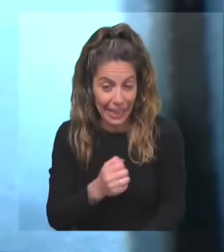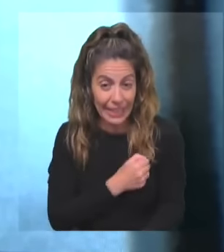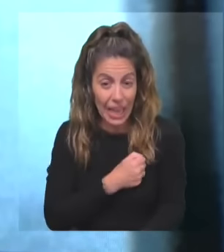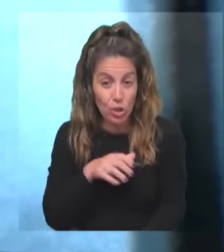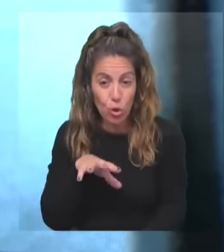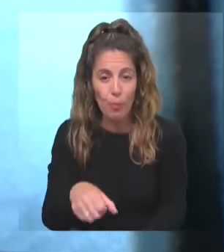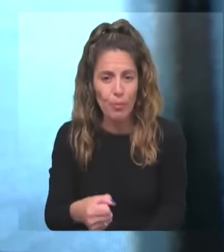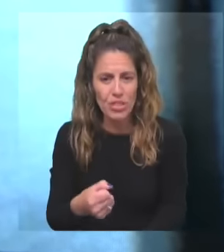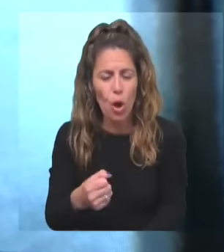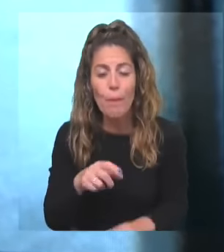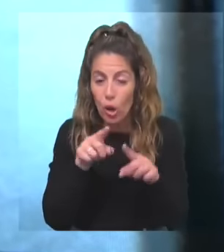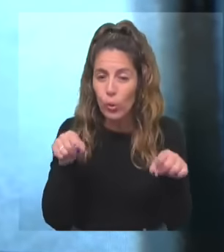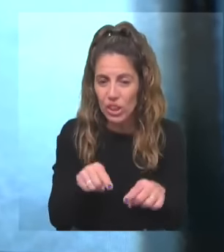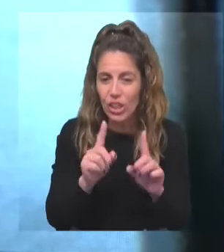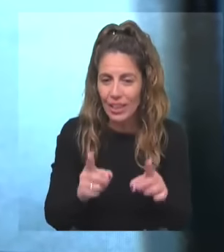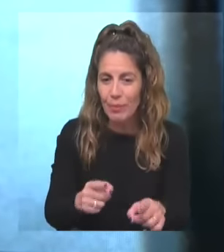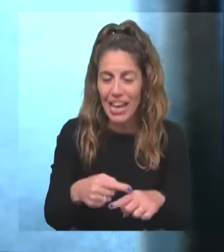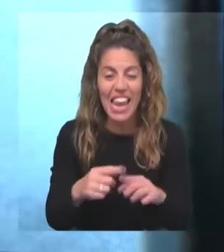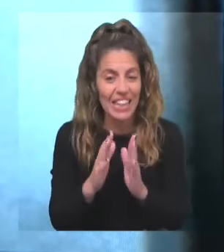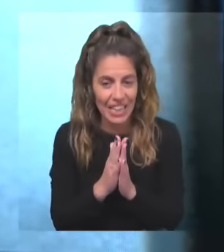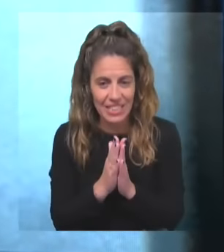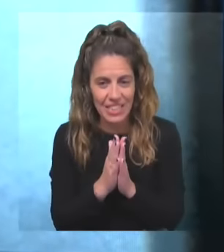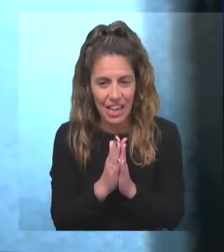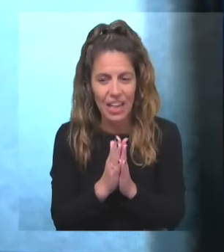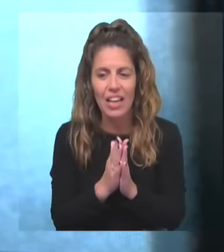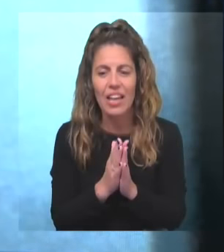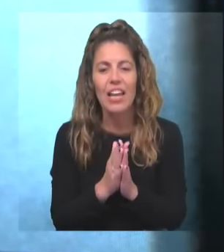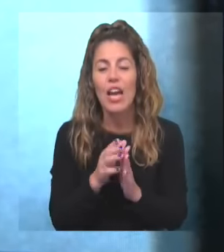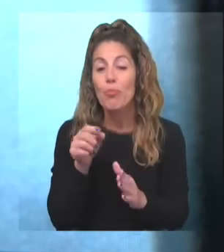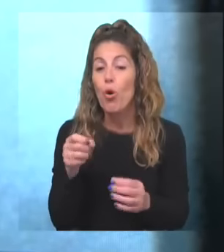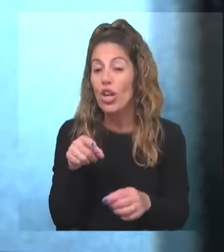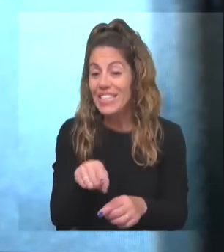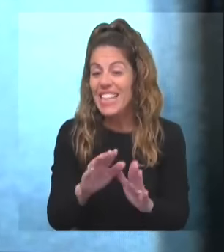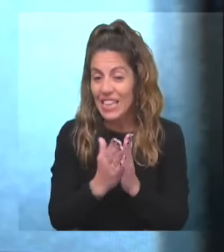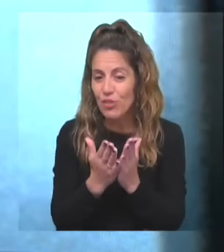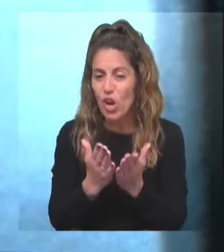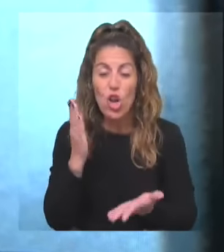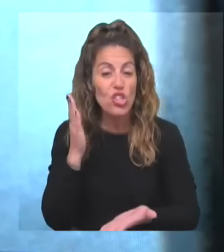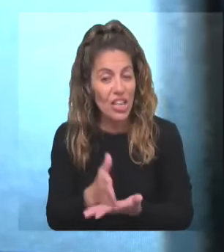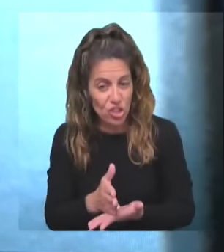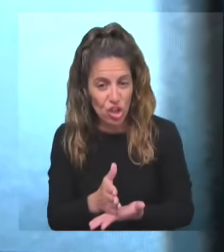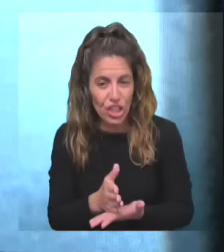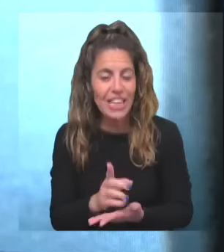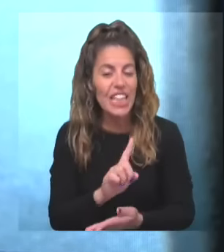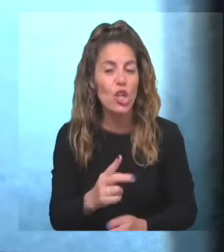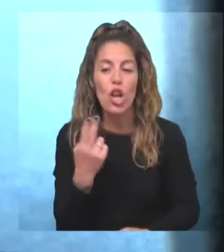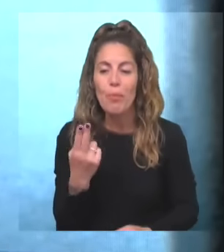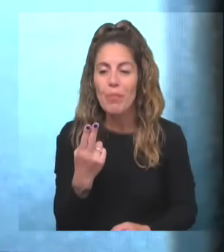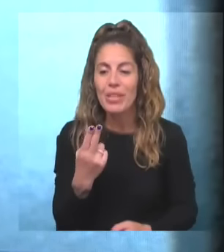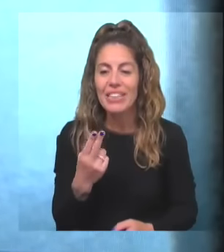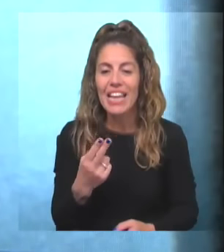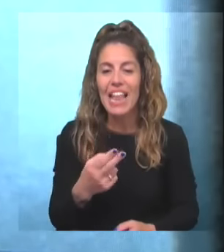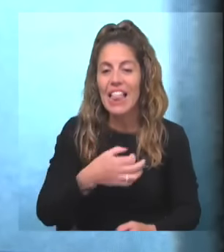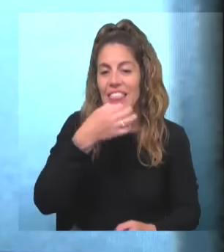compromiso cristiano, a tal punto que le vale que lo sancionan y no lo dejan ejercer misa